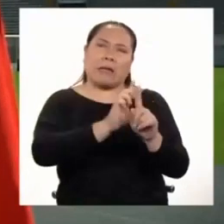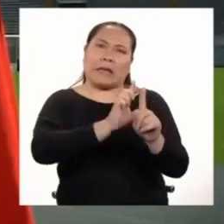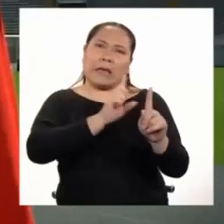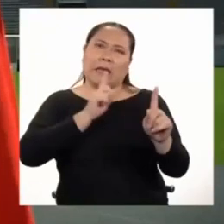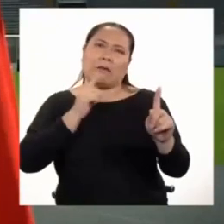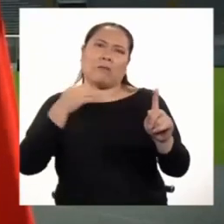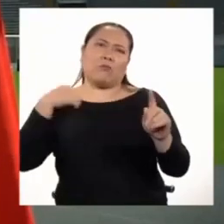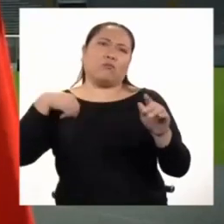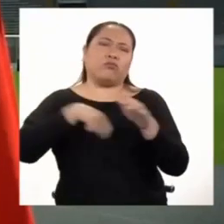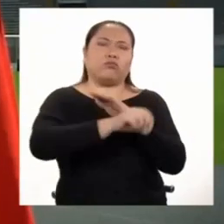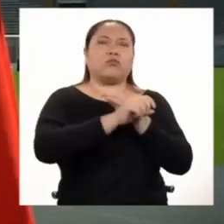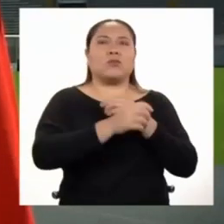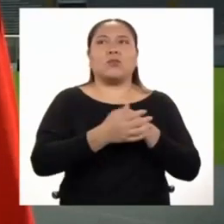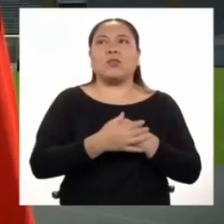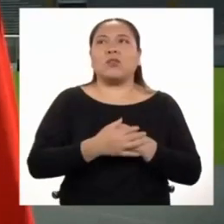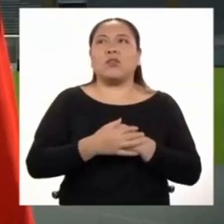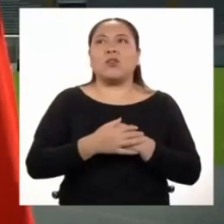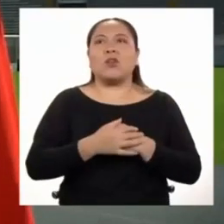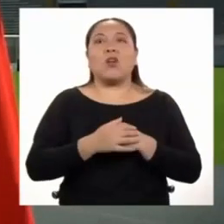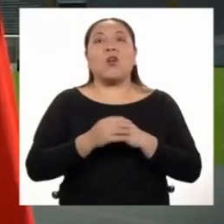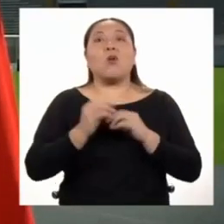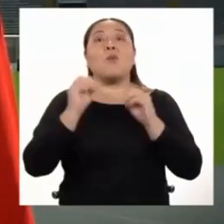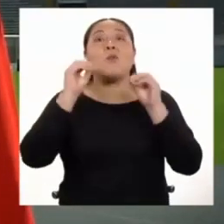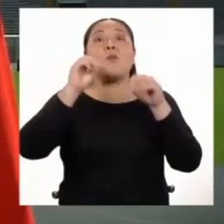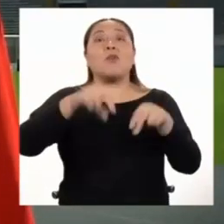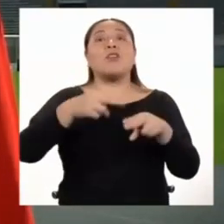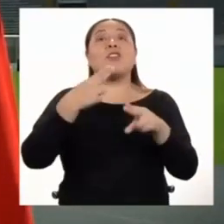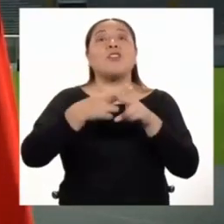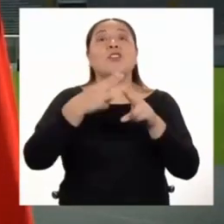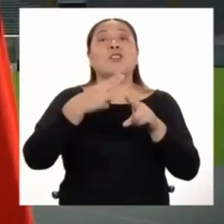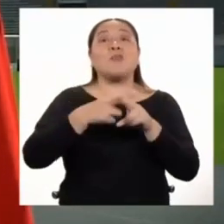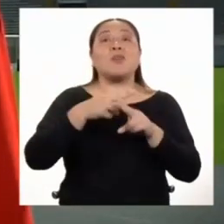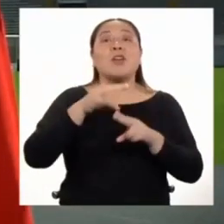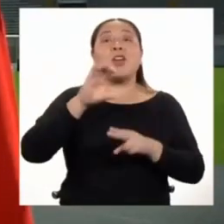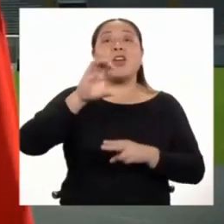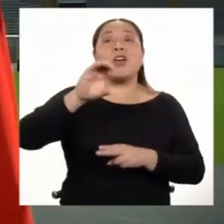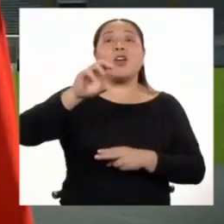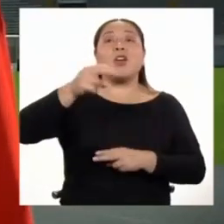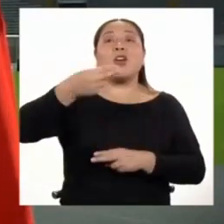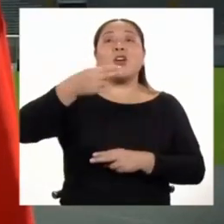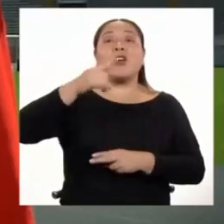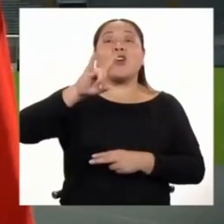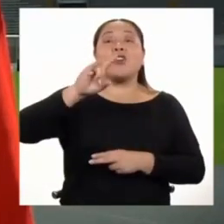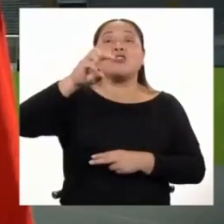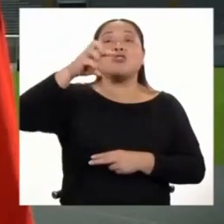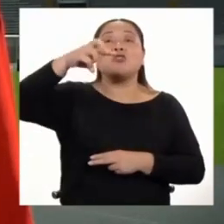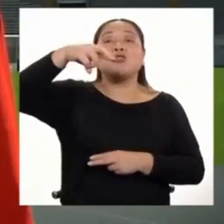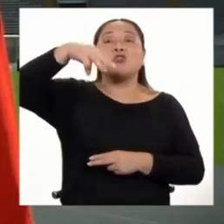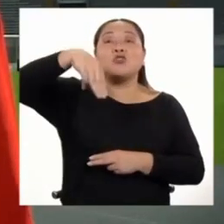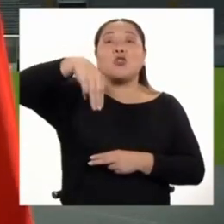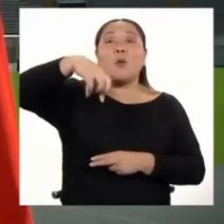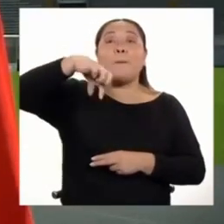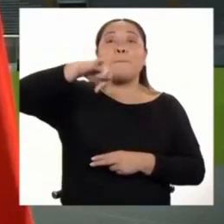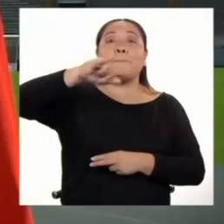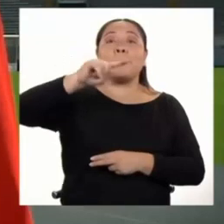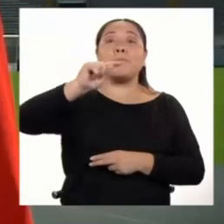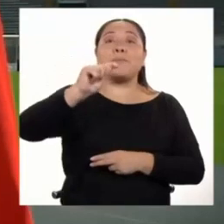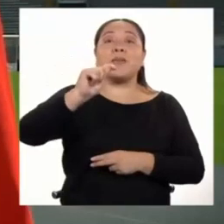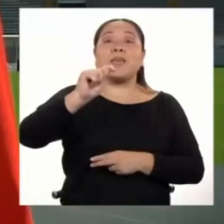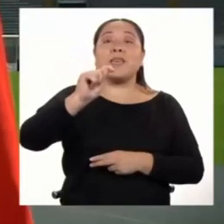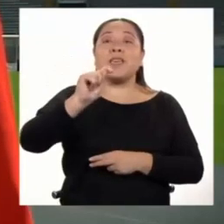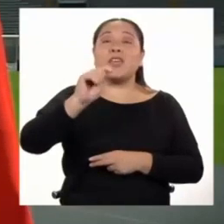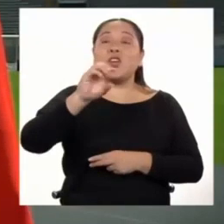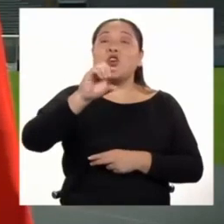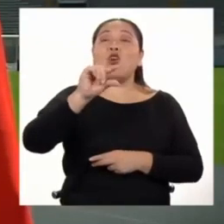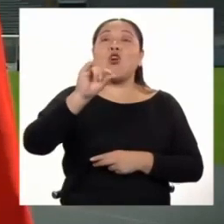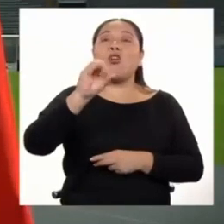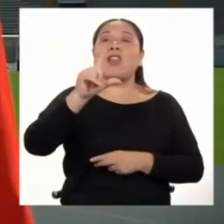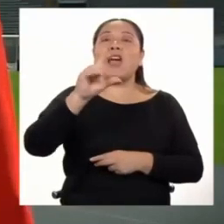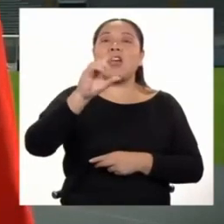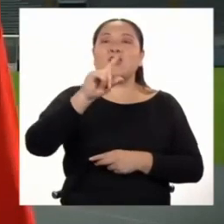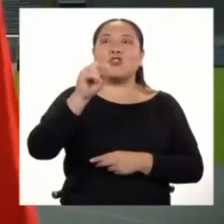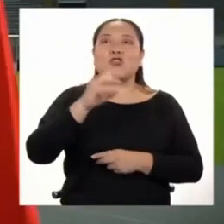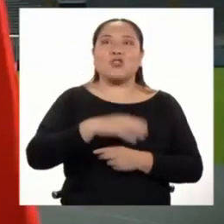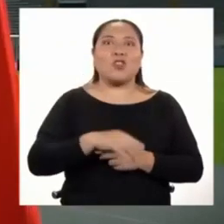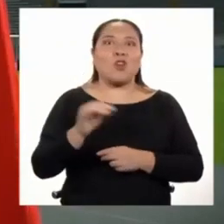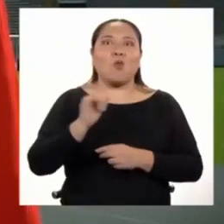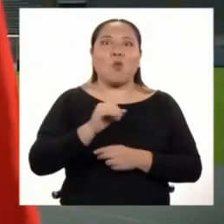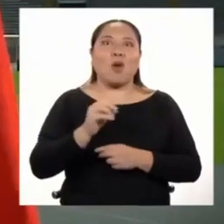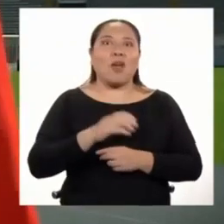fueron bautizados como los chuntigolazos, como el que le metió a Bulgaria en el Mundial de México 70.